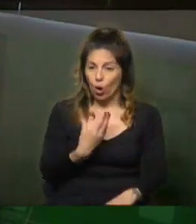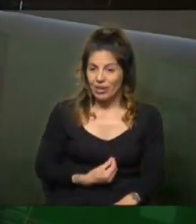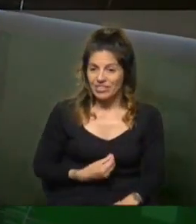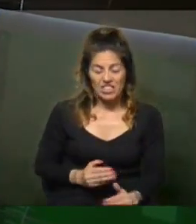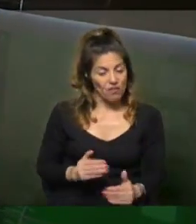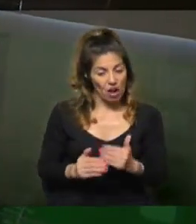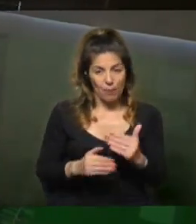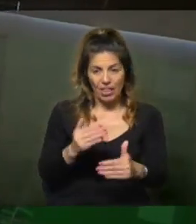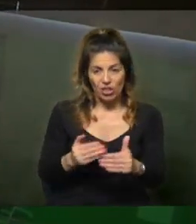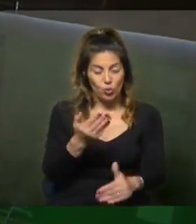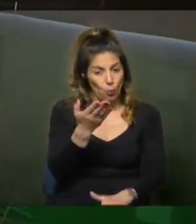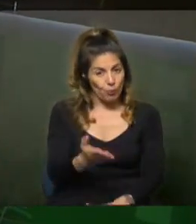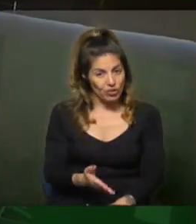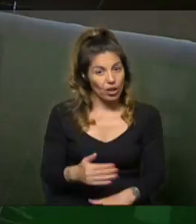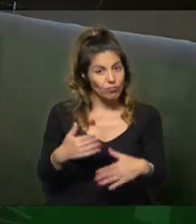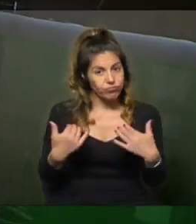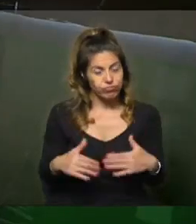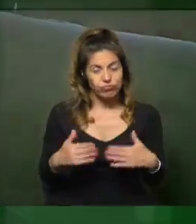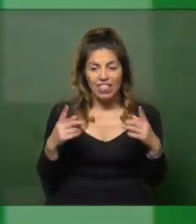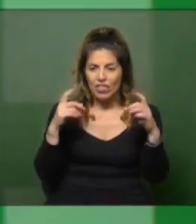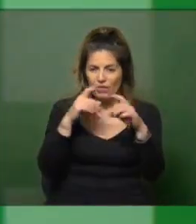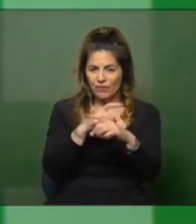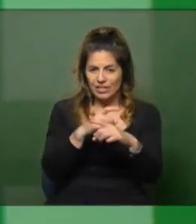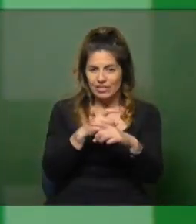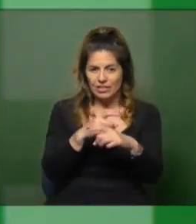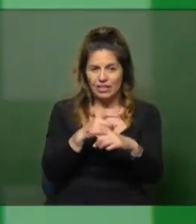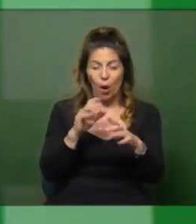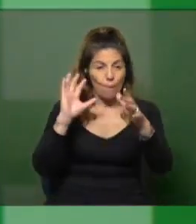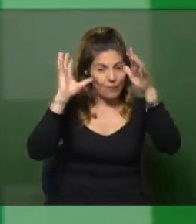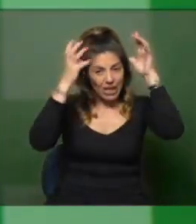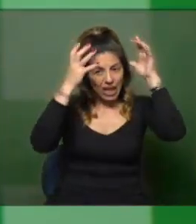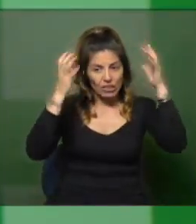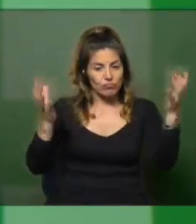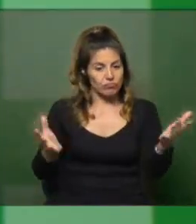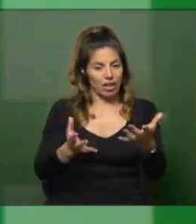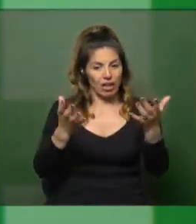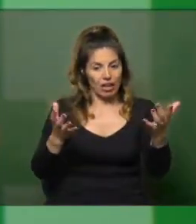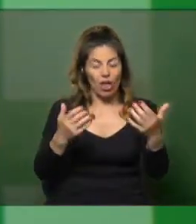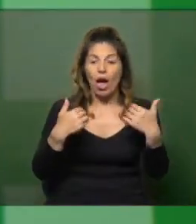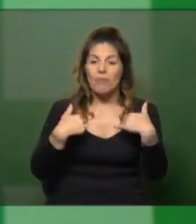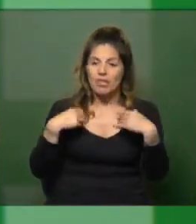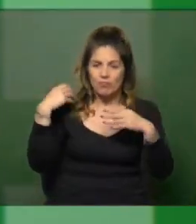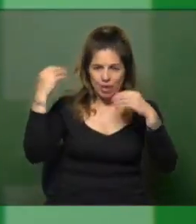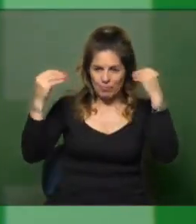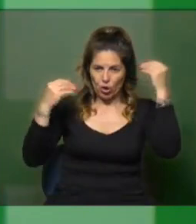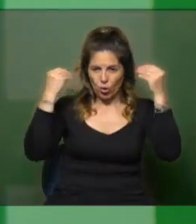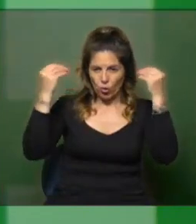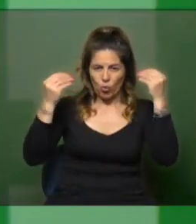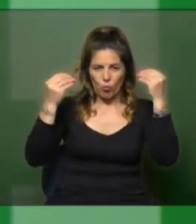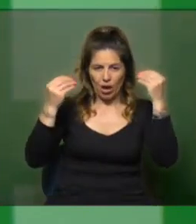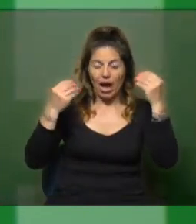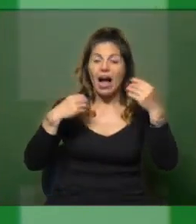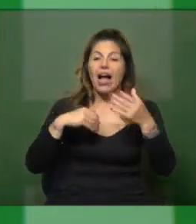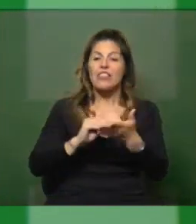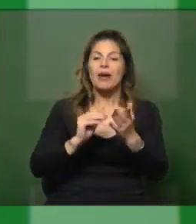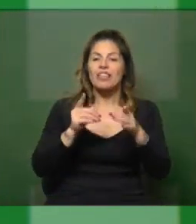adelante es un personaje complicadísimo es un Miley recargado o sea es una cosa que a mí me preocupa este Además